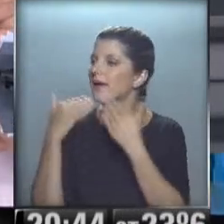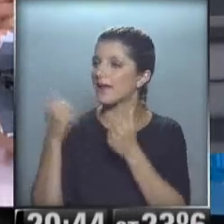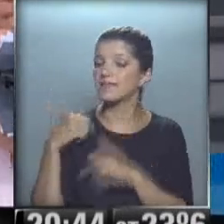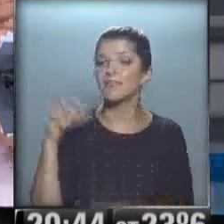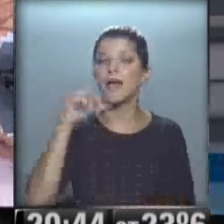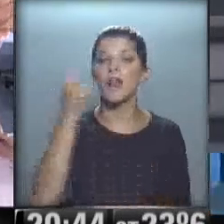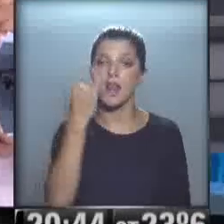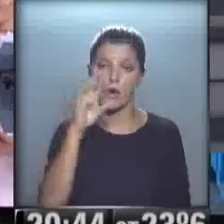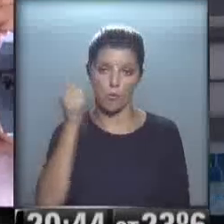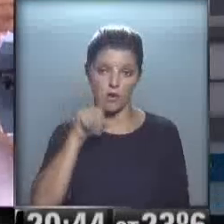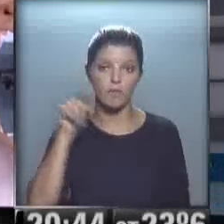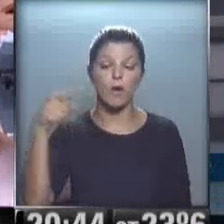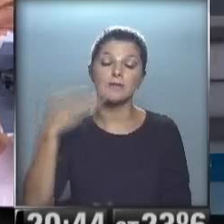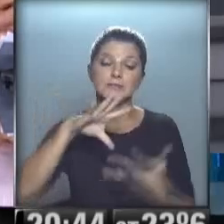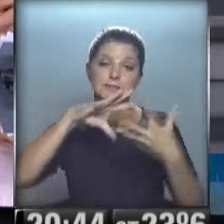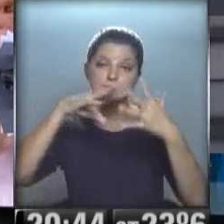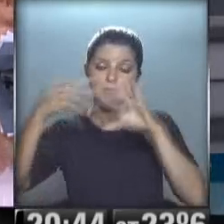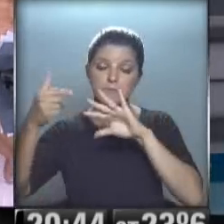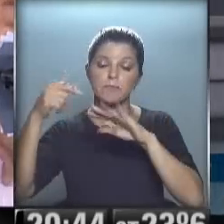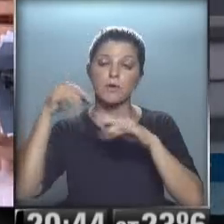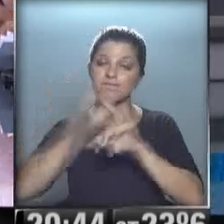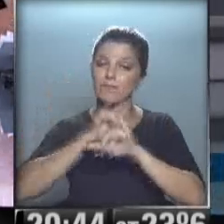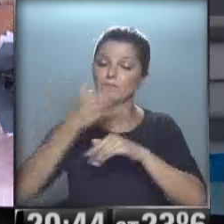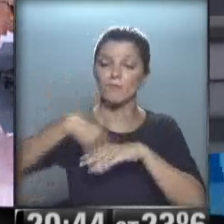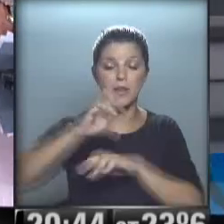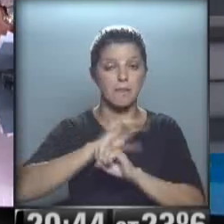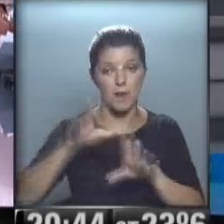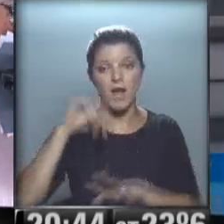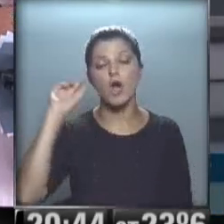Bueno, el pronóstico meteorológico no es bueno para la zona. Lucas nos